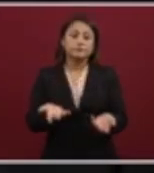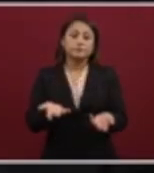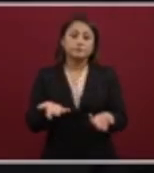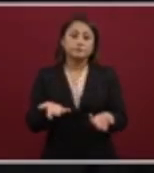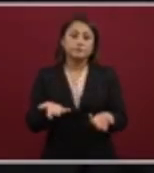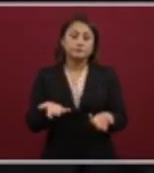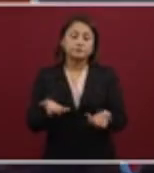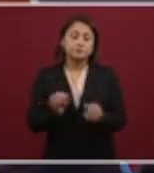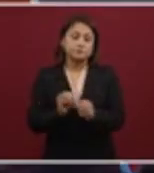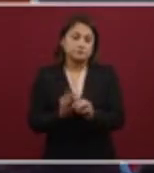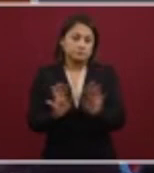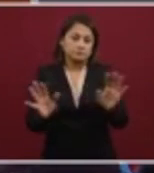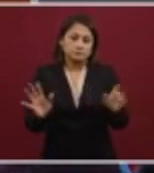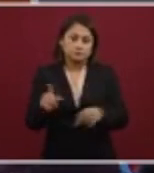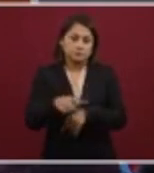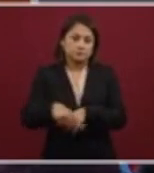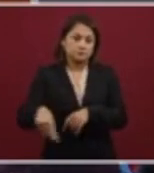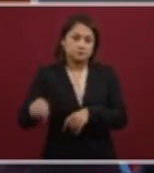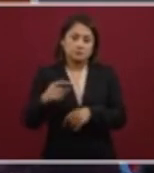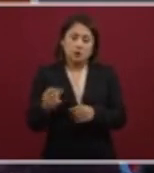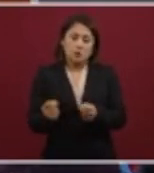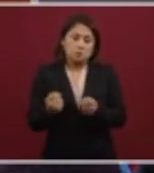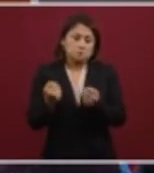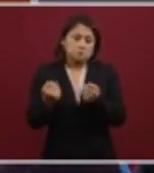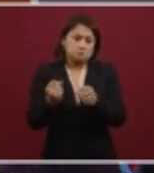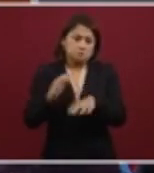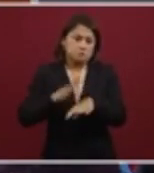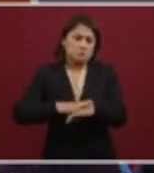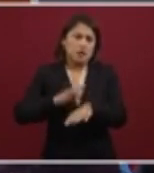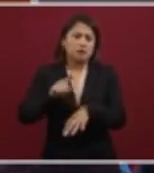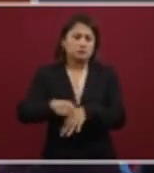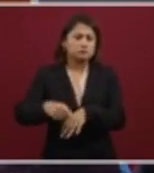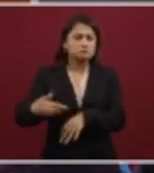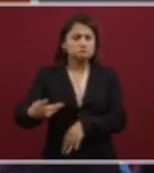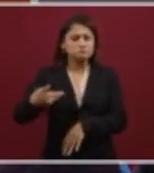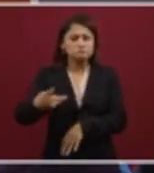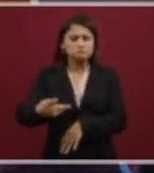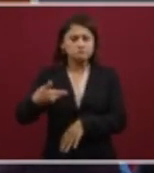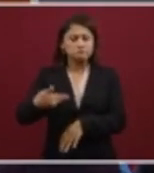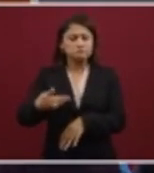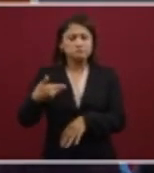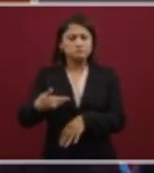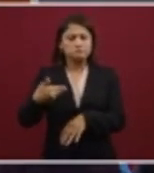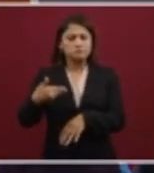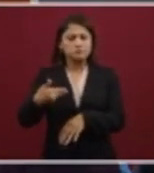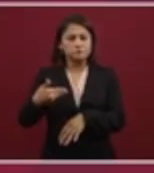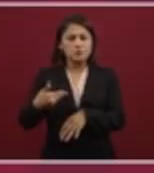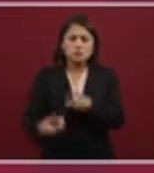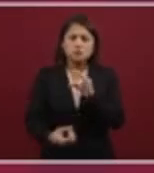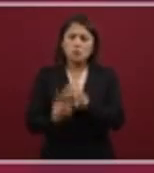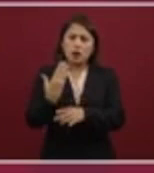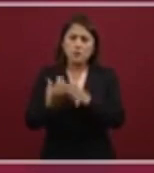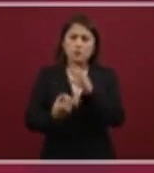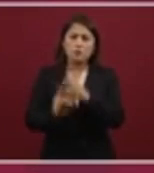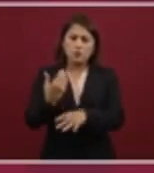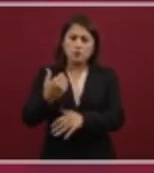más fuerza como para estar pidiendo que se convocaran nuevas rondas.